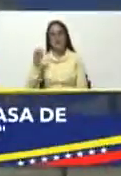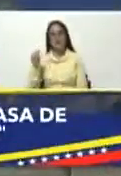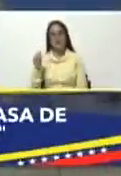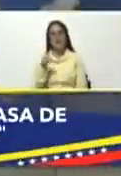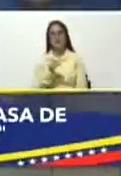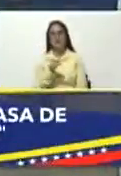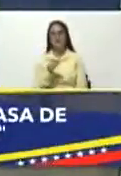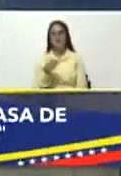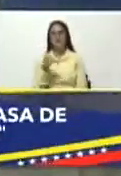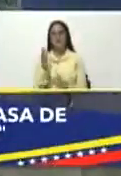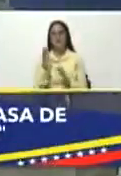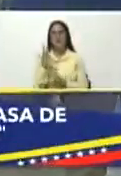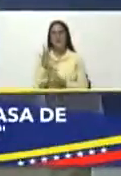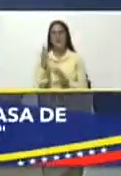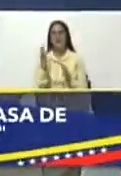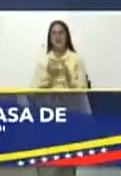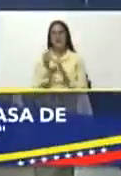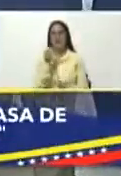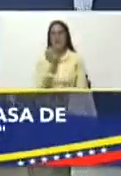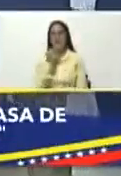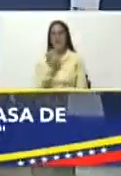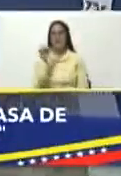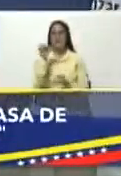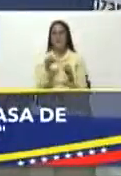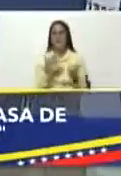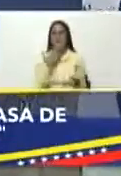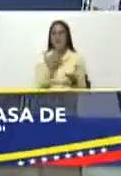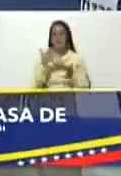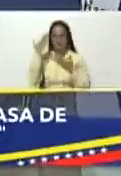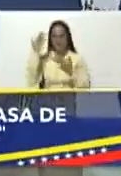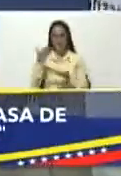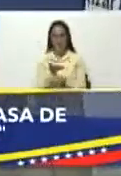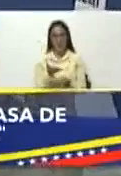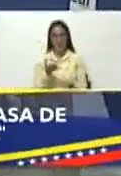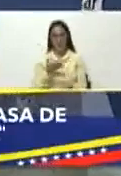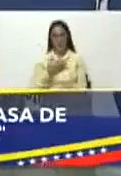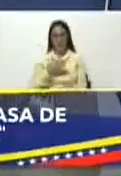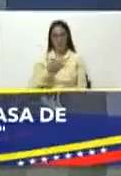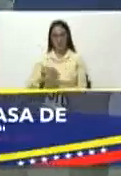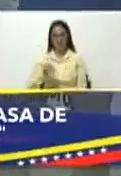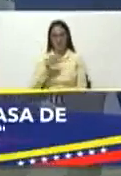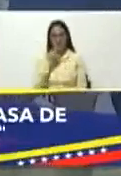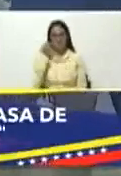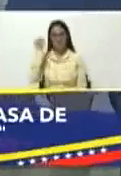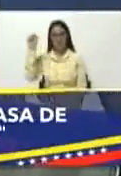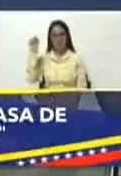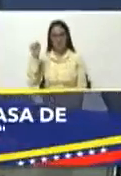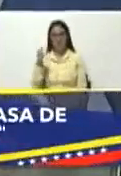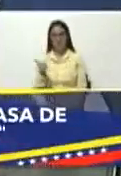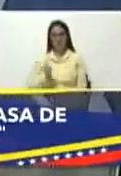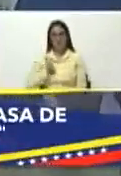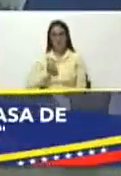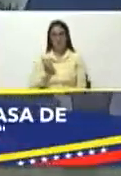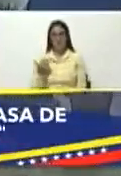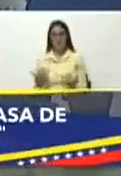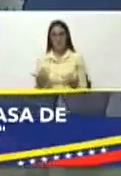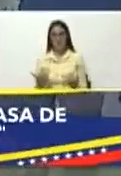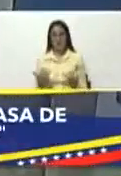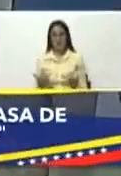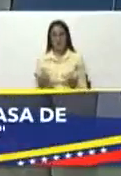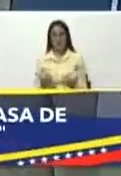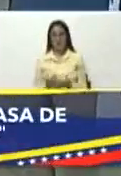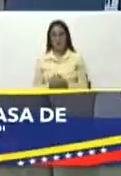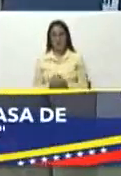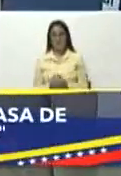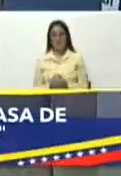Tellería. Bueno, muchísimas gracias, mi almirante en jefa. Desde aquí un saludo a nuestro comandante en jefe Nicolás Maduro, y bueno, vamos a aprovechar la oportunidad para